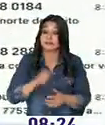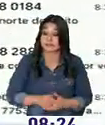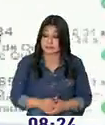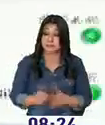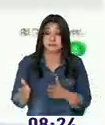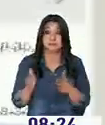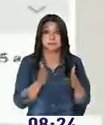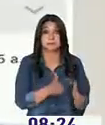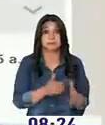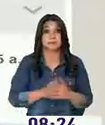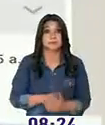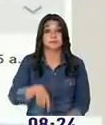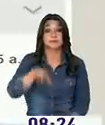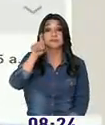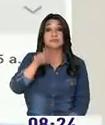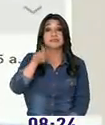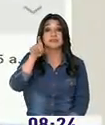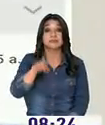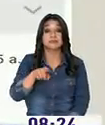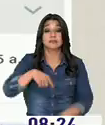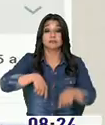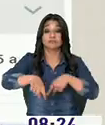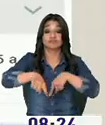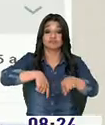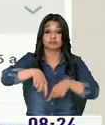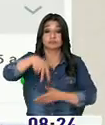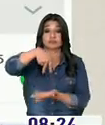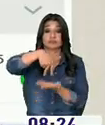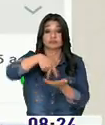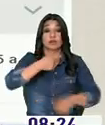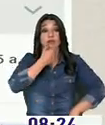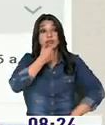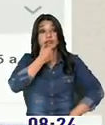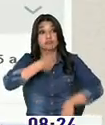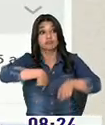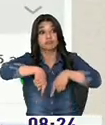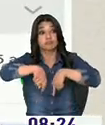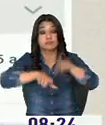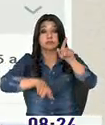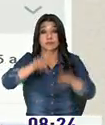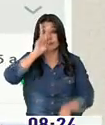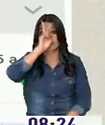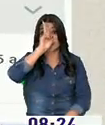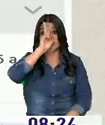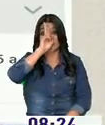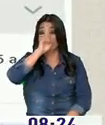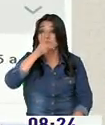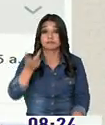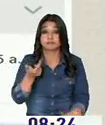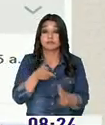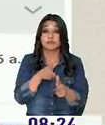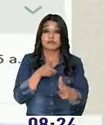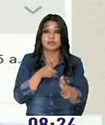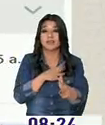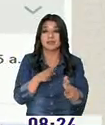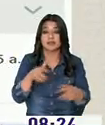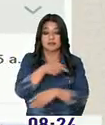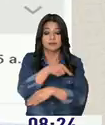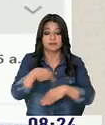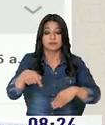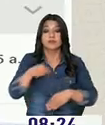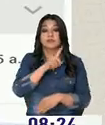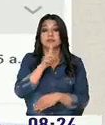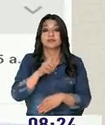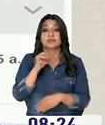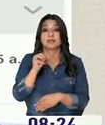campeona. Necesitamos separadores viales para evitar este abuso diario de los vivísimos que no hacen fila. Calle Zamora y San Juan de Dios, esos